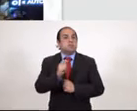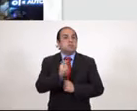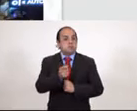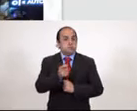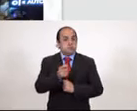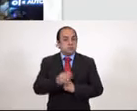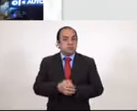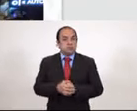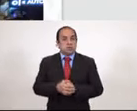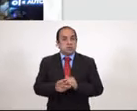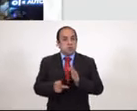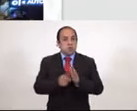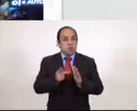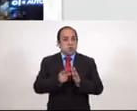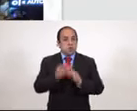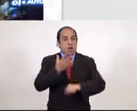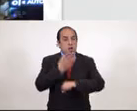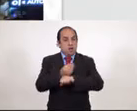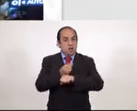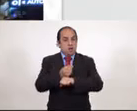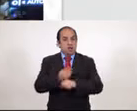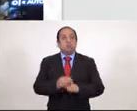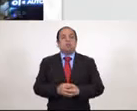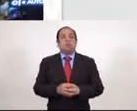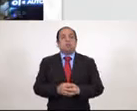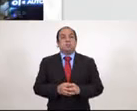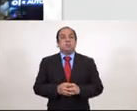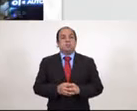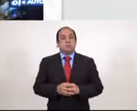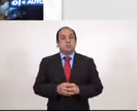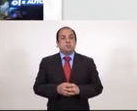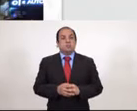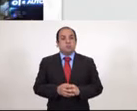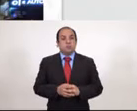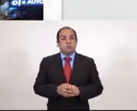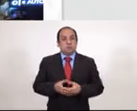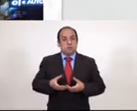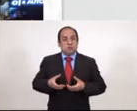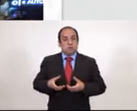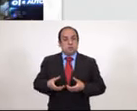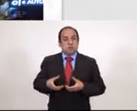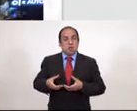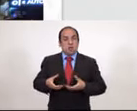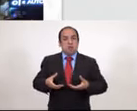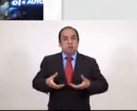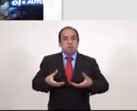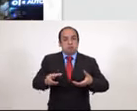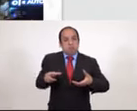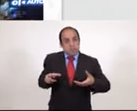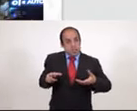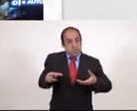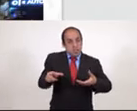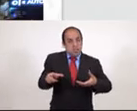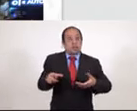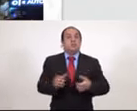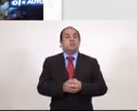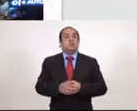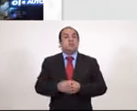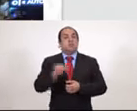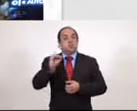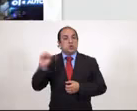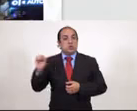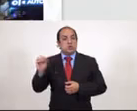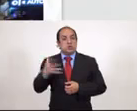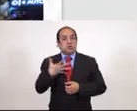el reencarpetado definitivo del carril oriente, el que circula de sur a